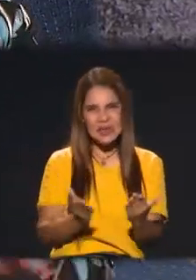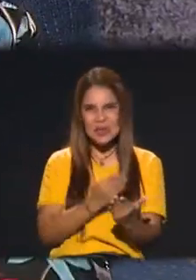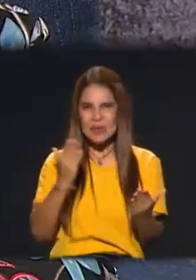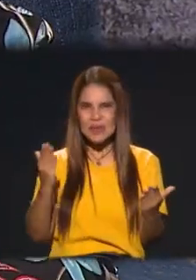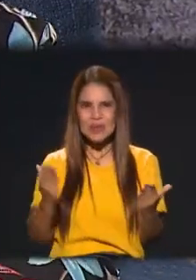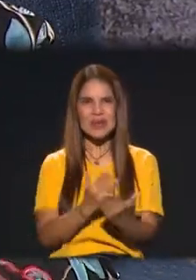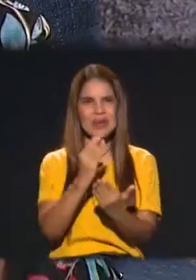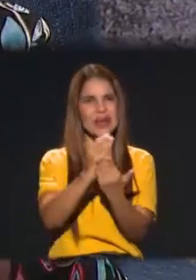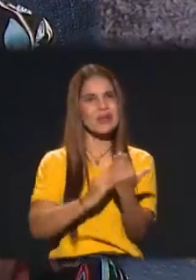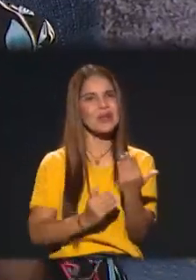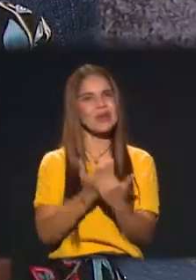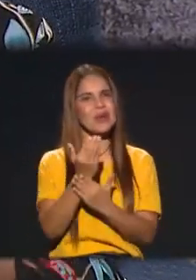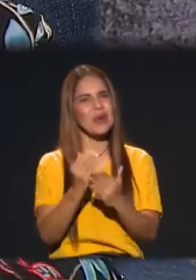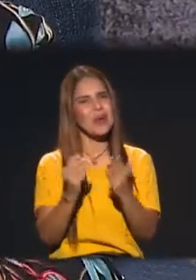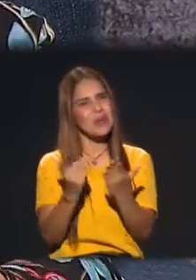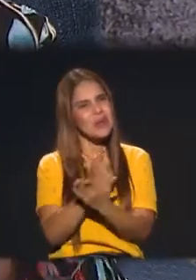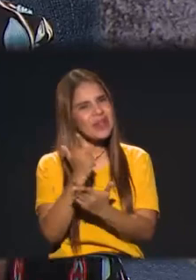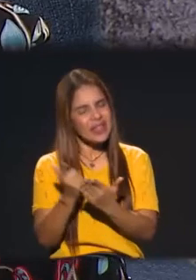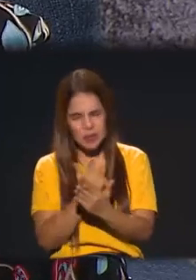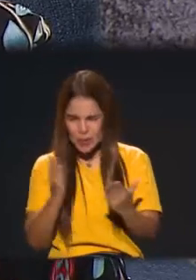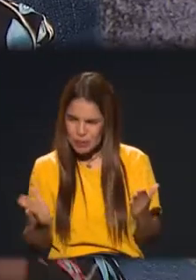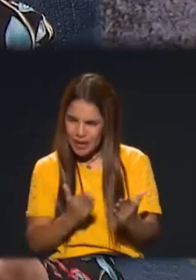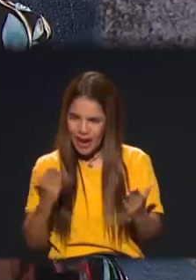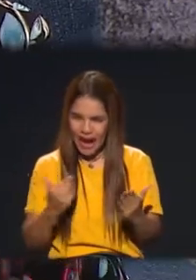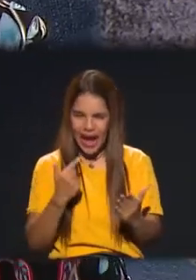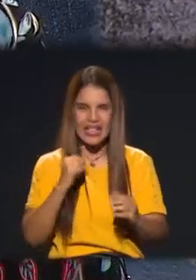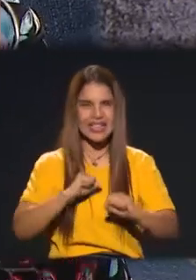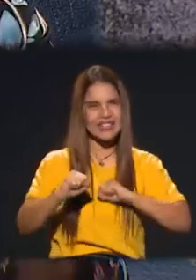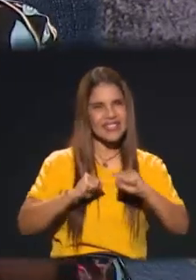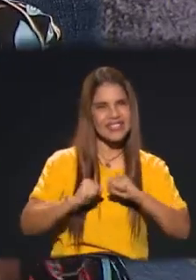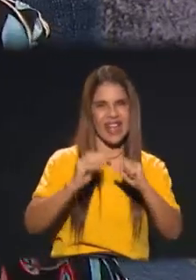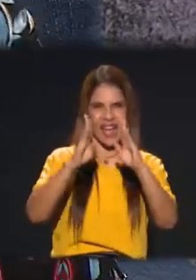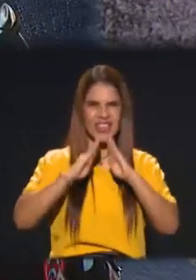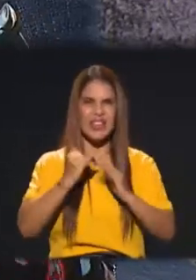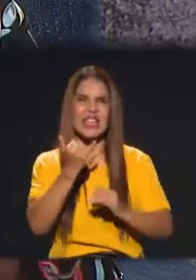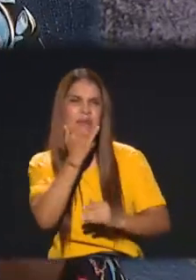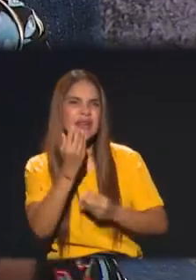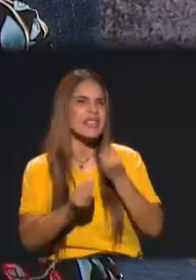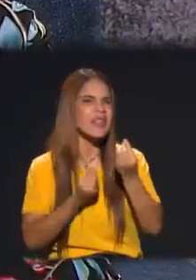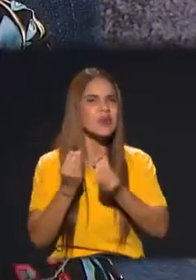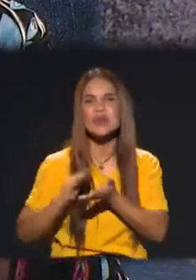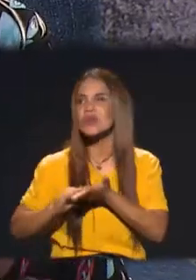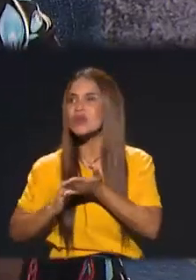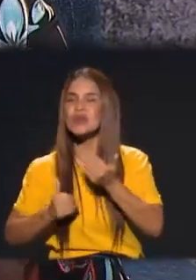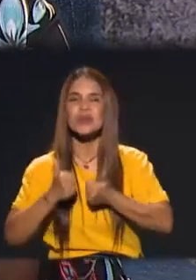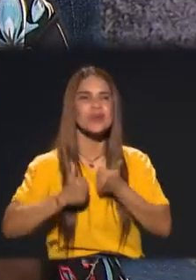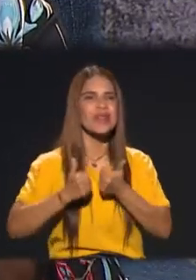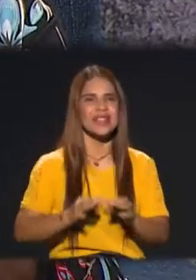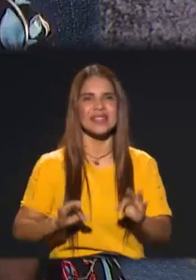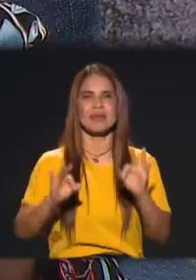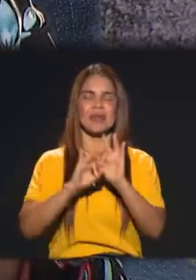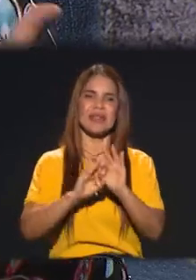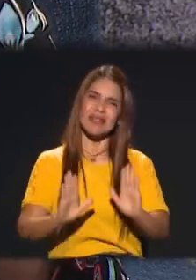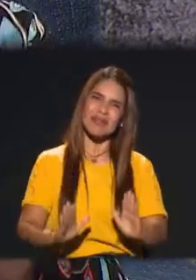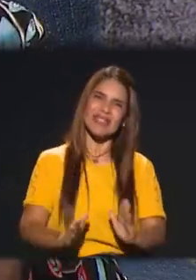un programa, entonces eso hace que uno siempre esté alerta, que uno siempre esté activo, que qué está pasando hoy, que qué soluciones hay que buscar, y eso me